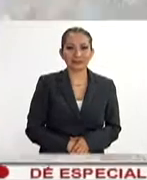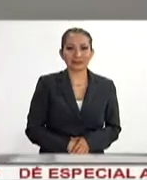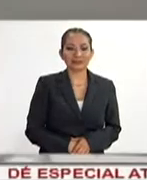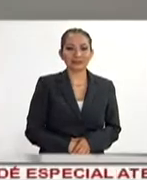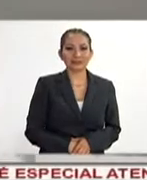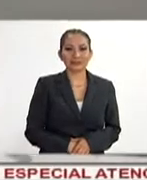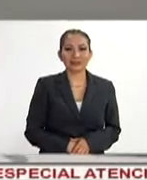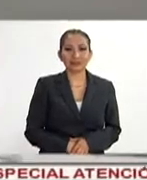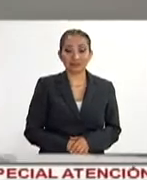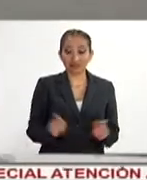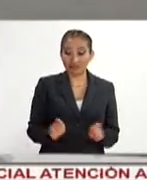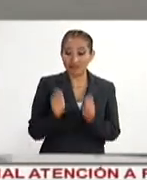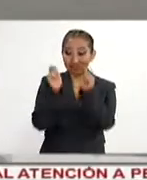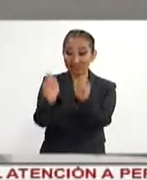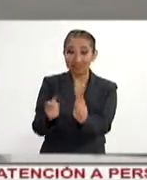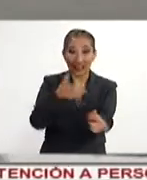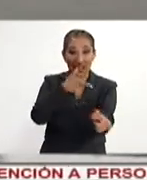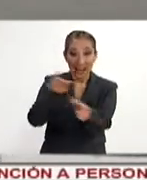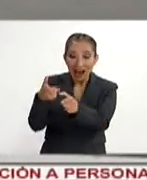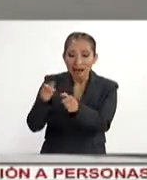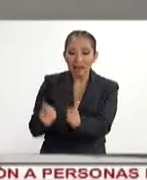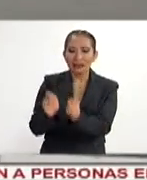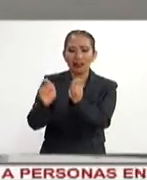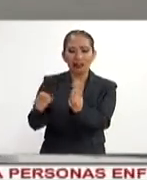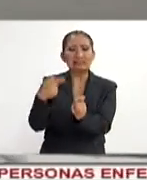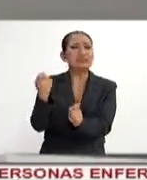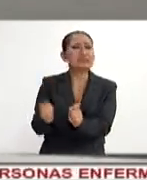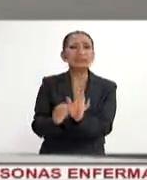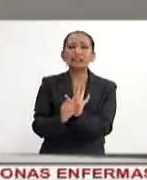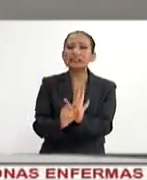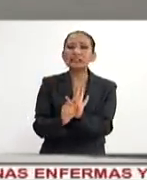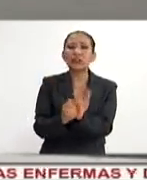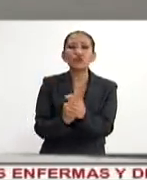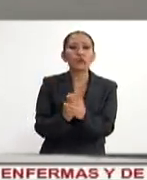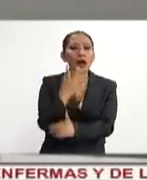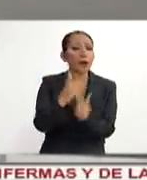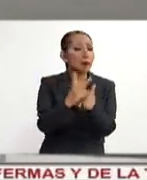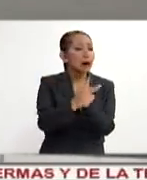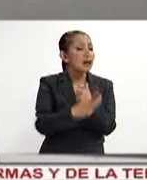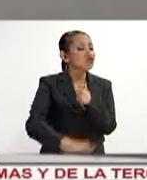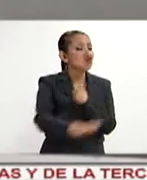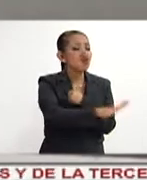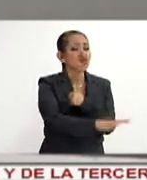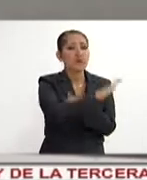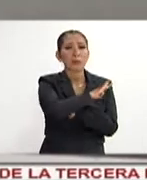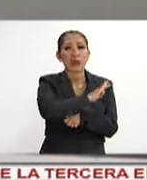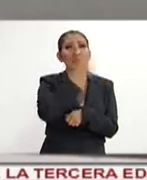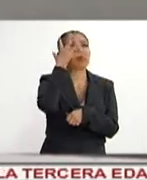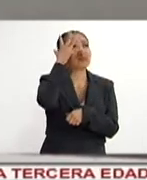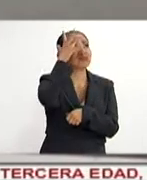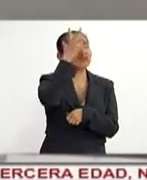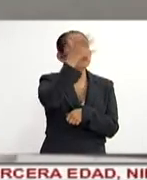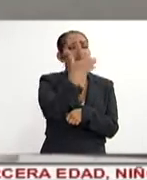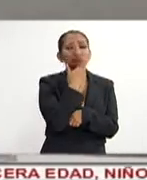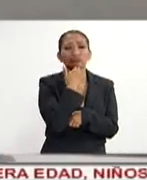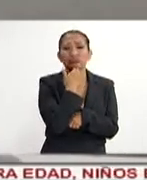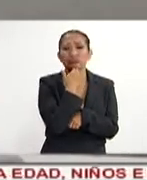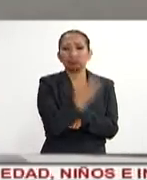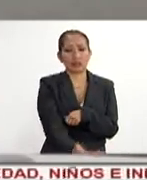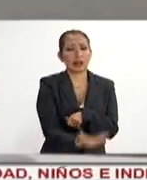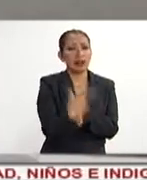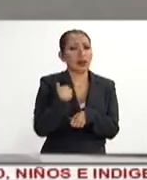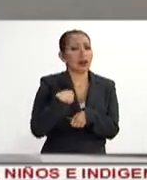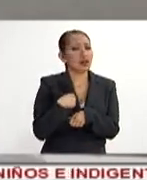La dejación de las armas es el símbolo del nuevo país que podemos ser